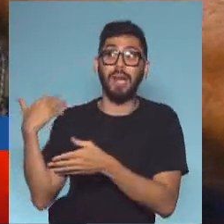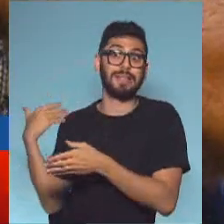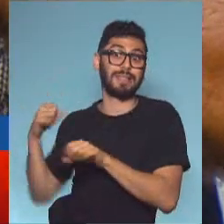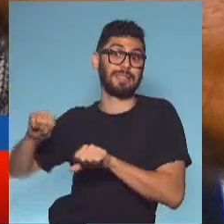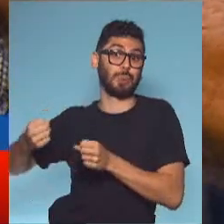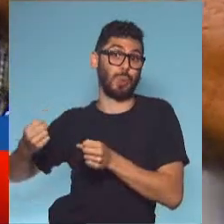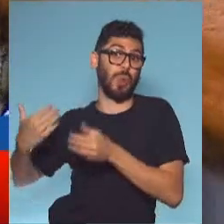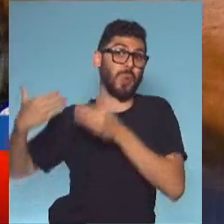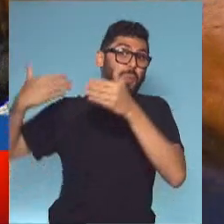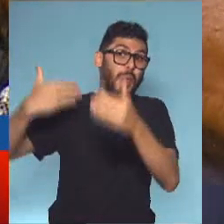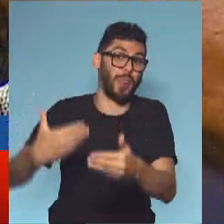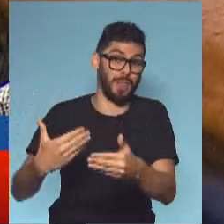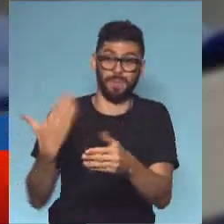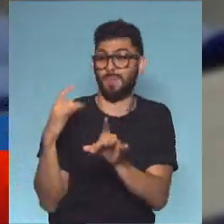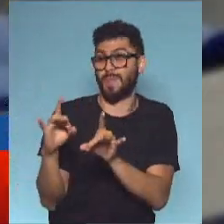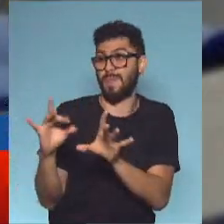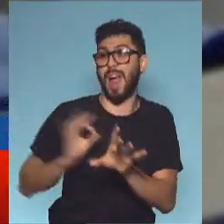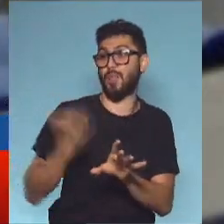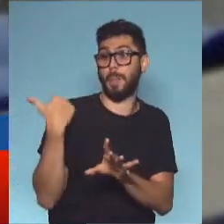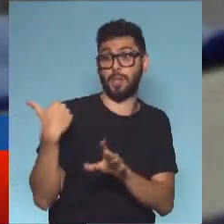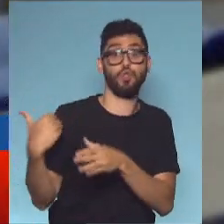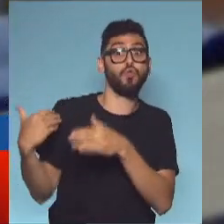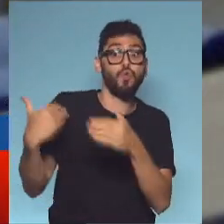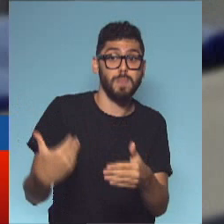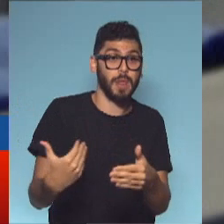la pandemia, digamos, el año pasado,